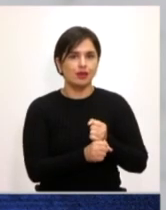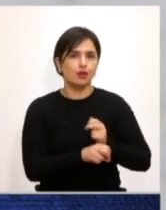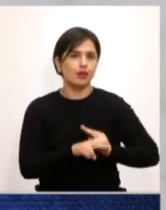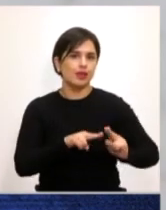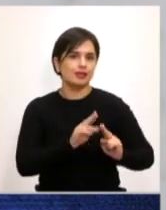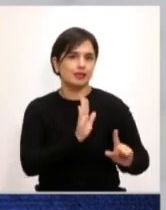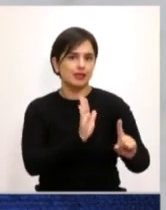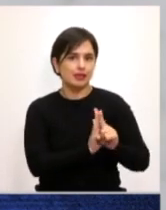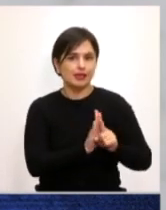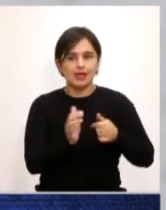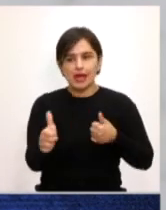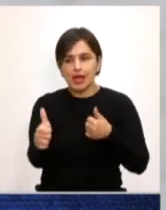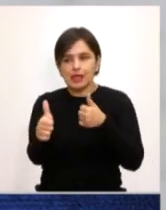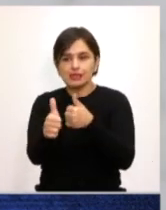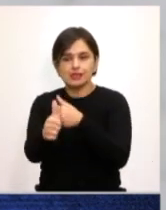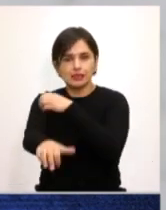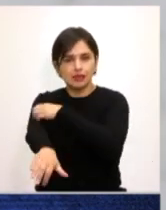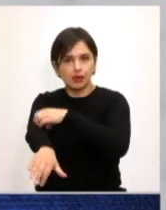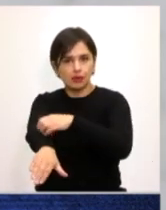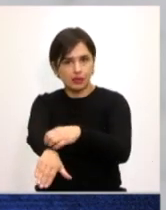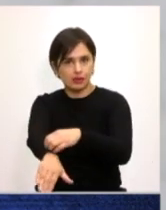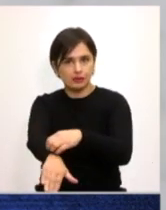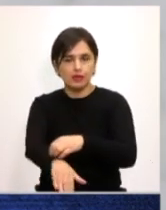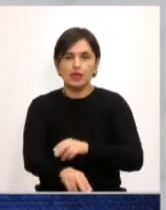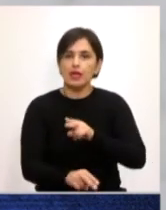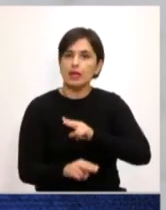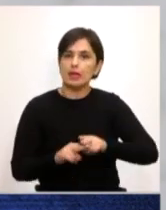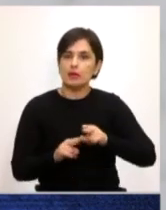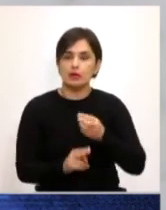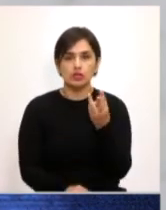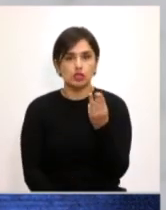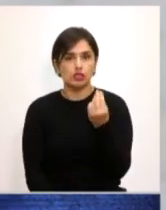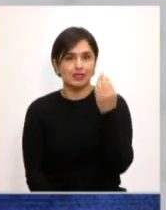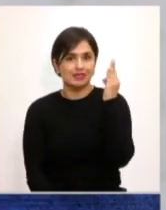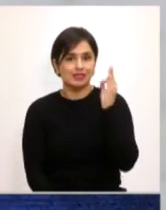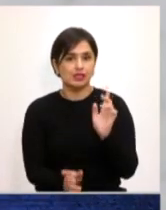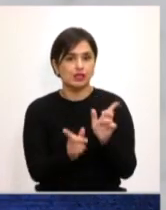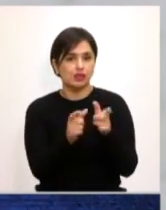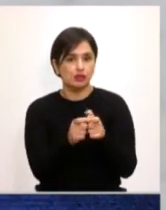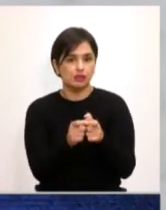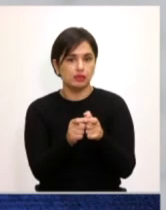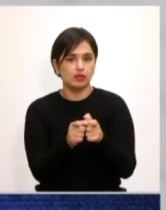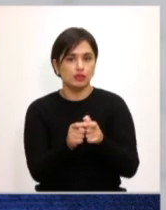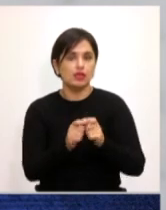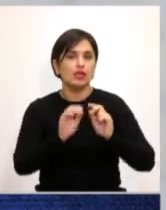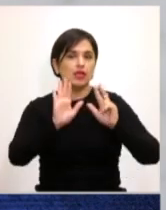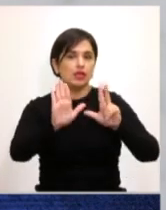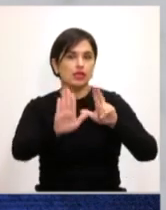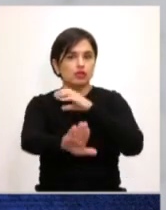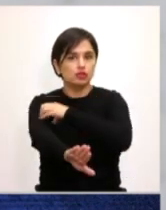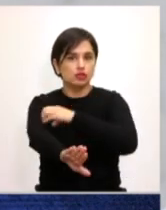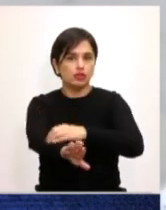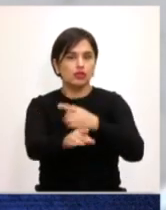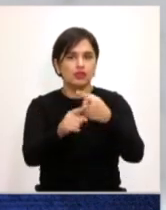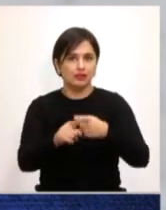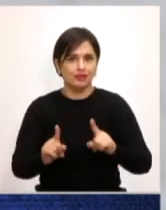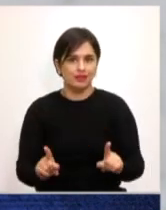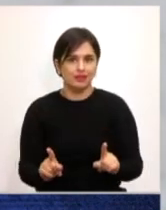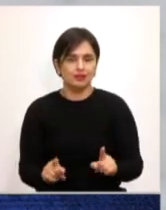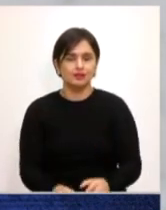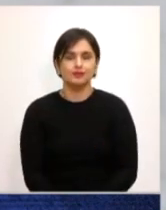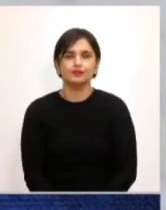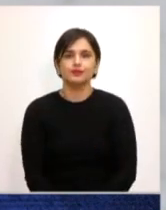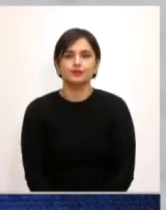país. Hemos realizado 13 sesiones de comisiones en 8 regiones distintas.